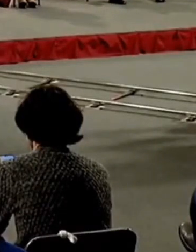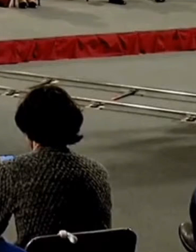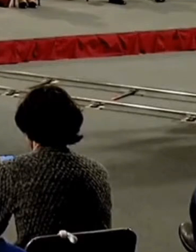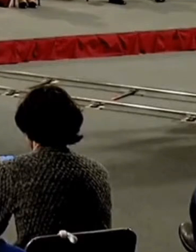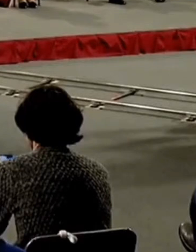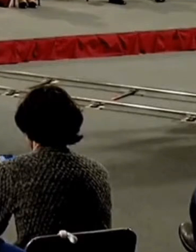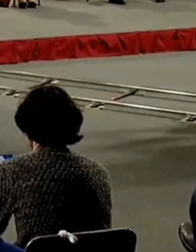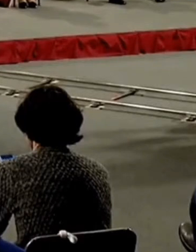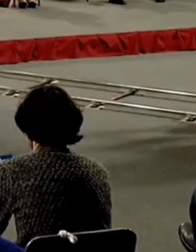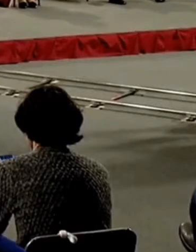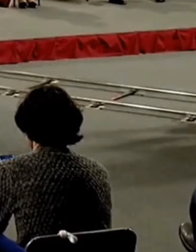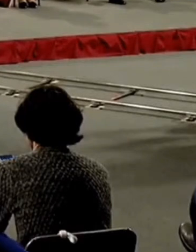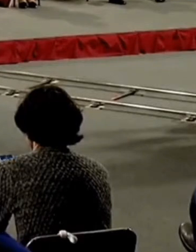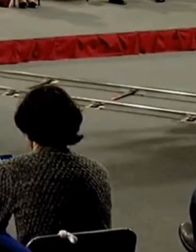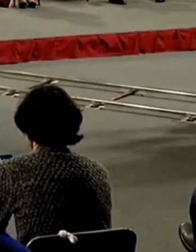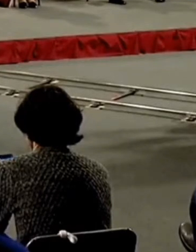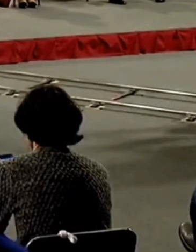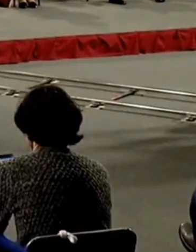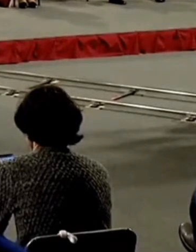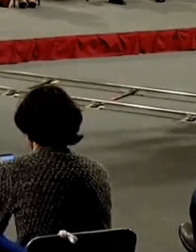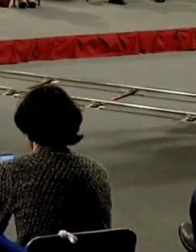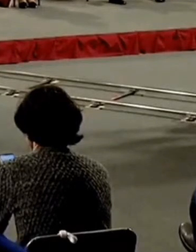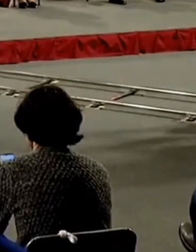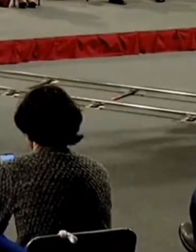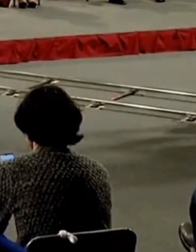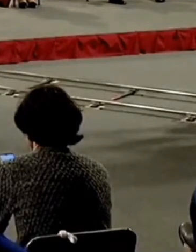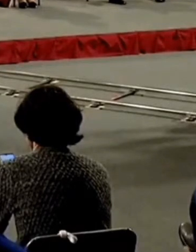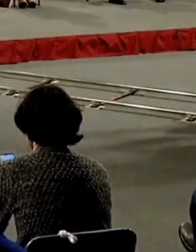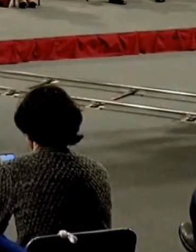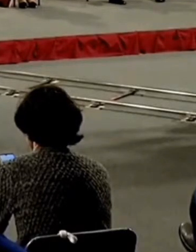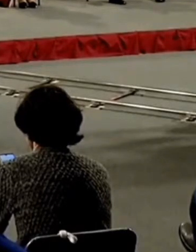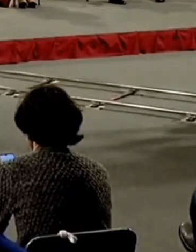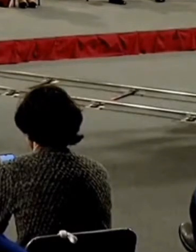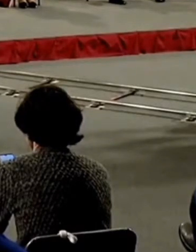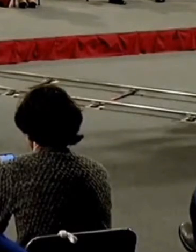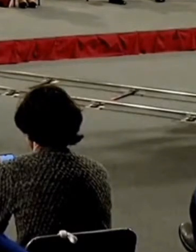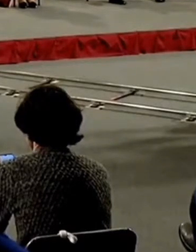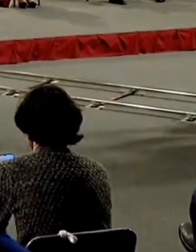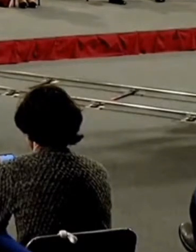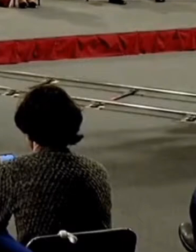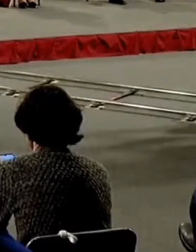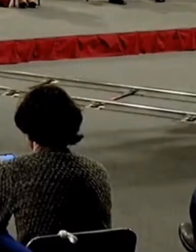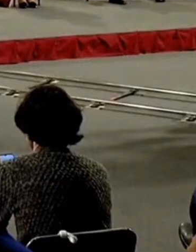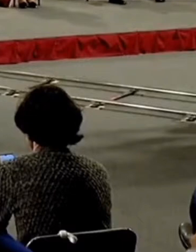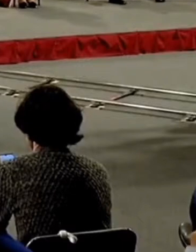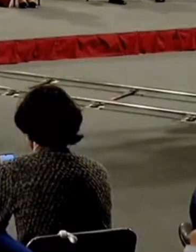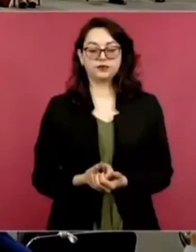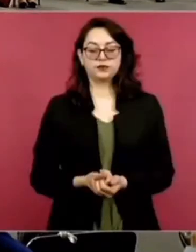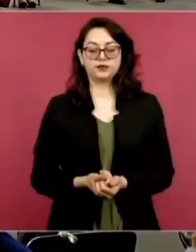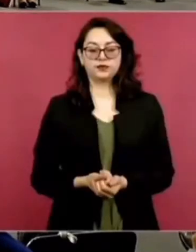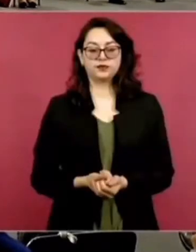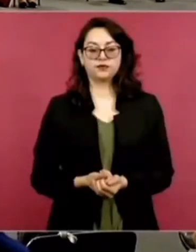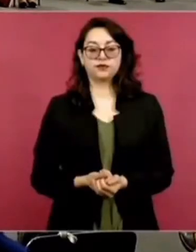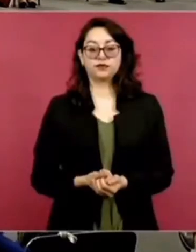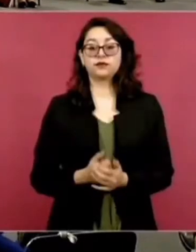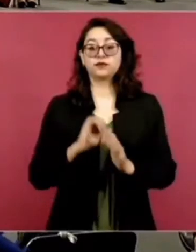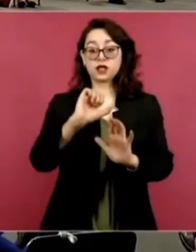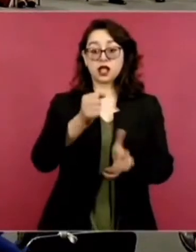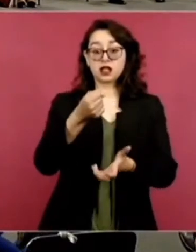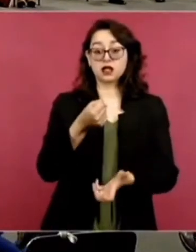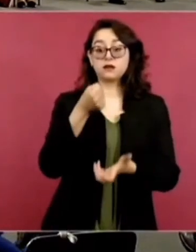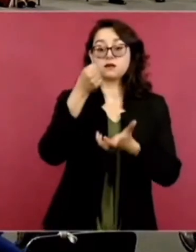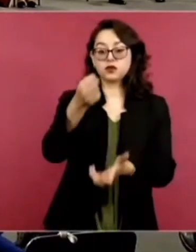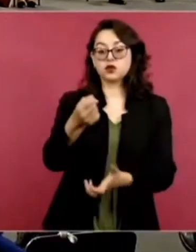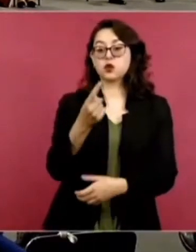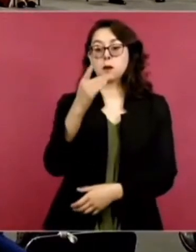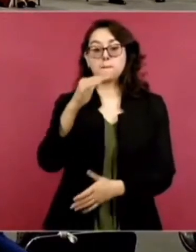830 centros de salud. La inversión en Michoacán ha llegado a 1,041 millones de pesos y esto